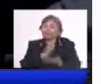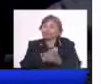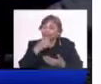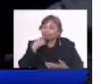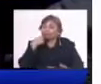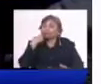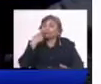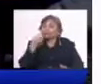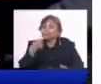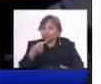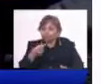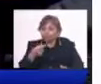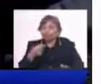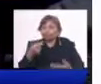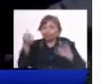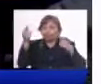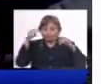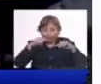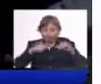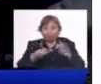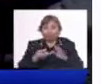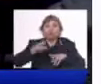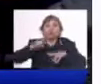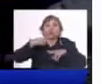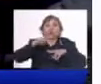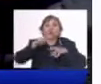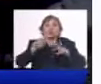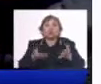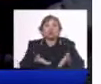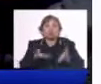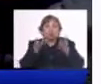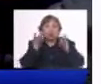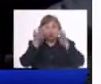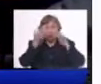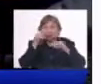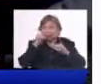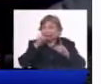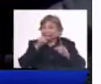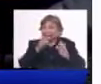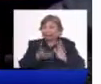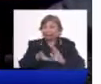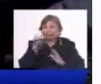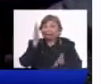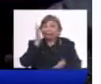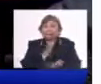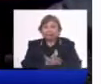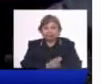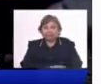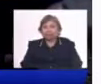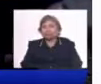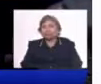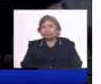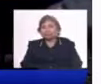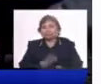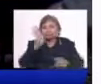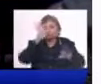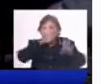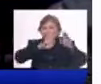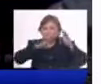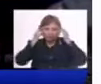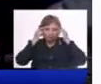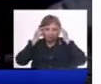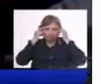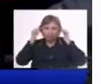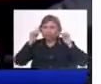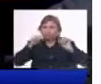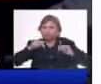dijeron, viene una inflación, y esa inflación tenemos que pararla. La preocupación de Fuerza